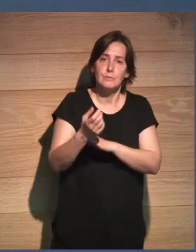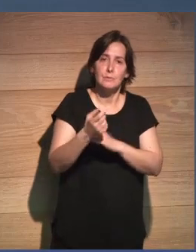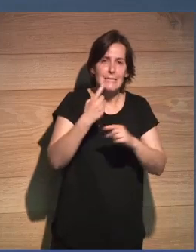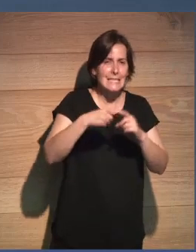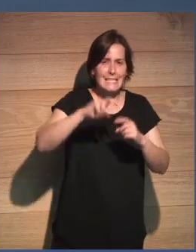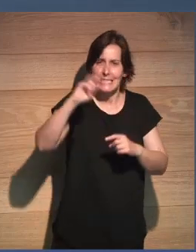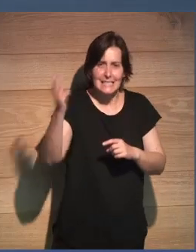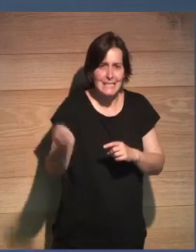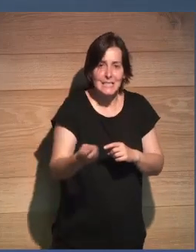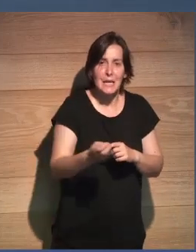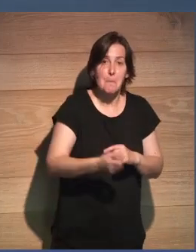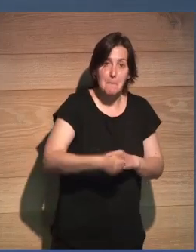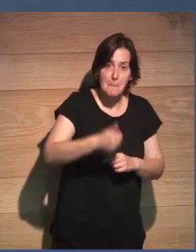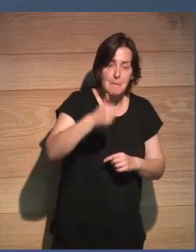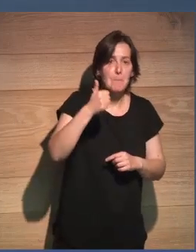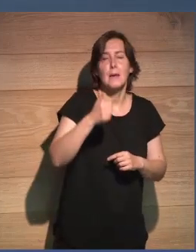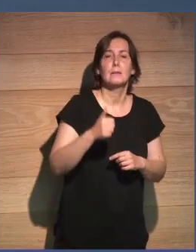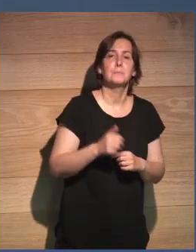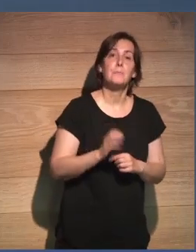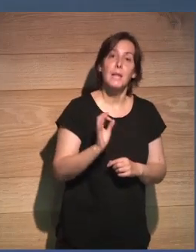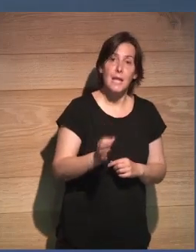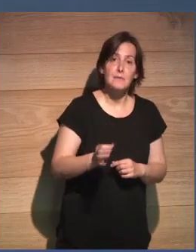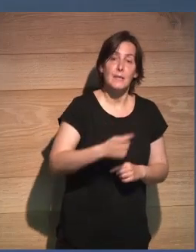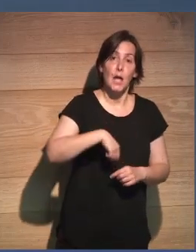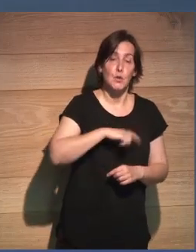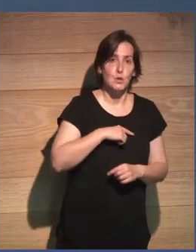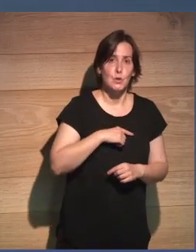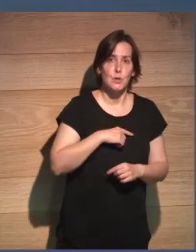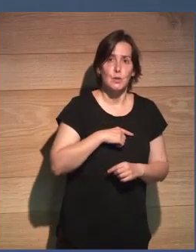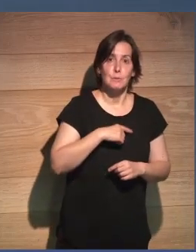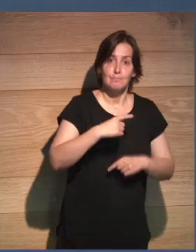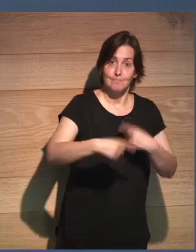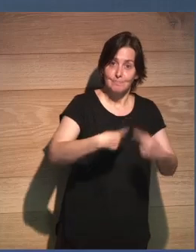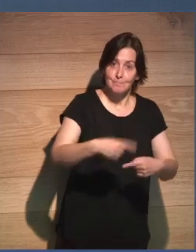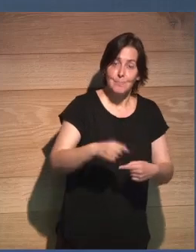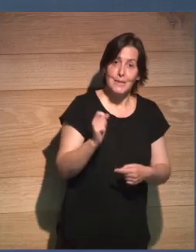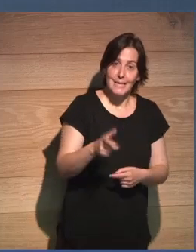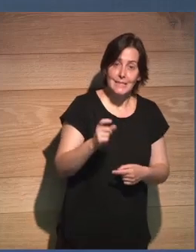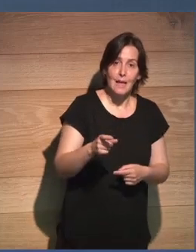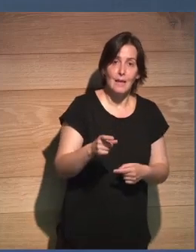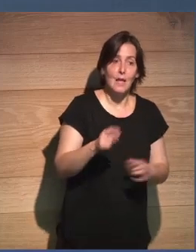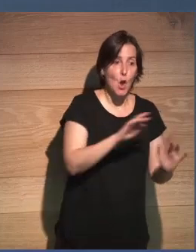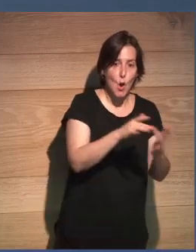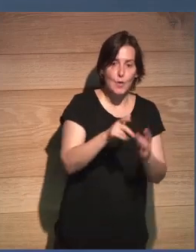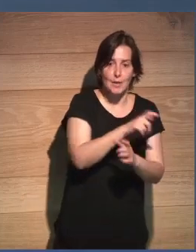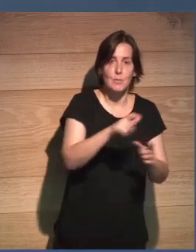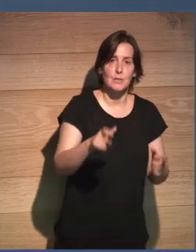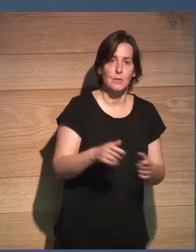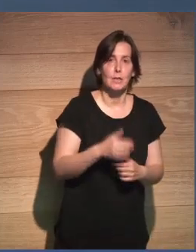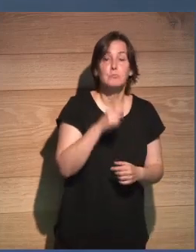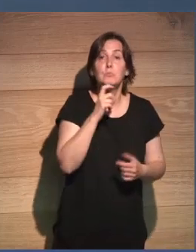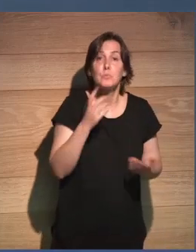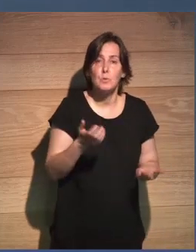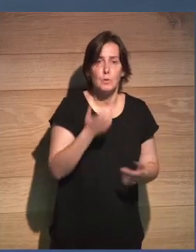diversa, es cierto que vamos siendo capaces cada vez más de llegar a la gente. ¿Cómo? Por ejemplo, es muy fácil en